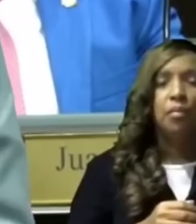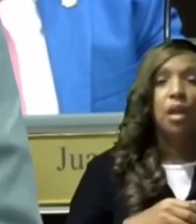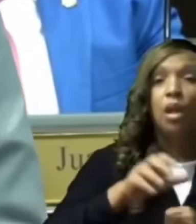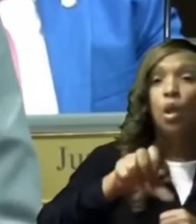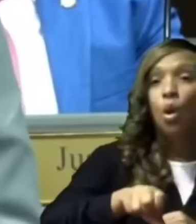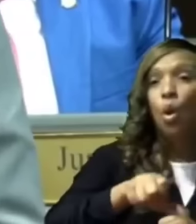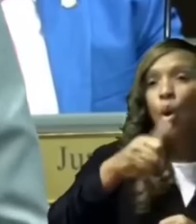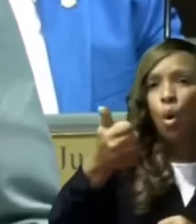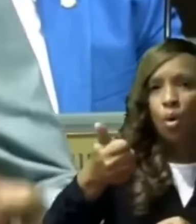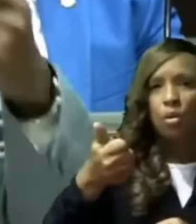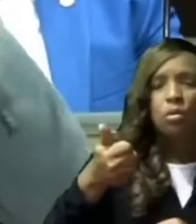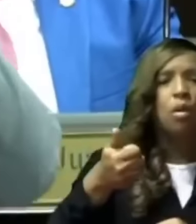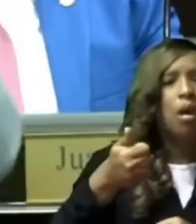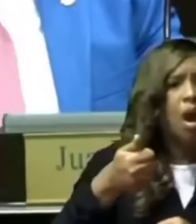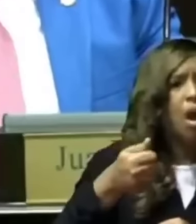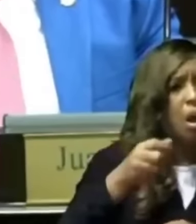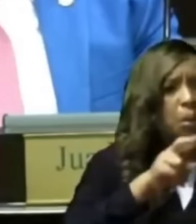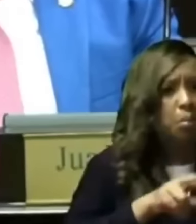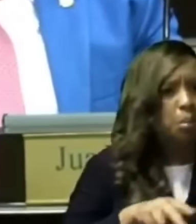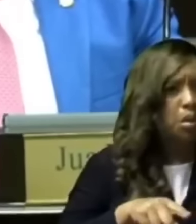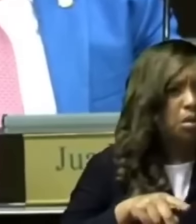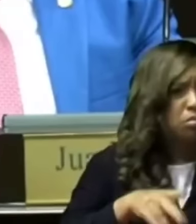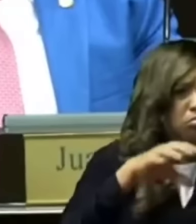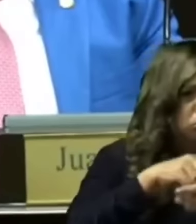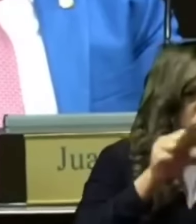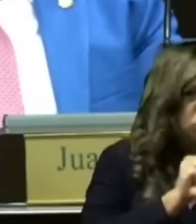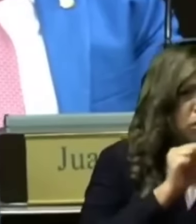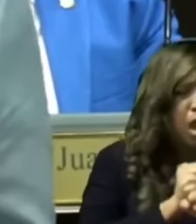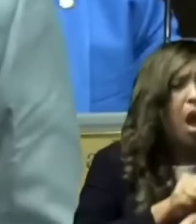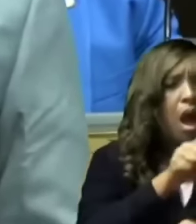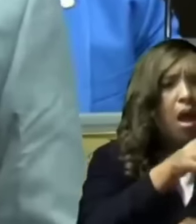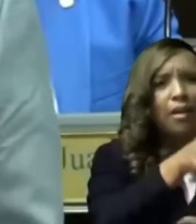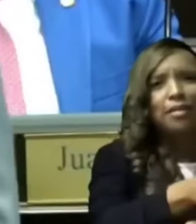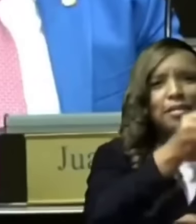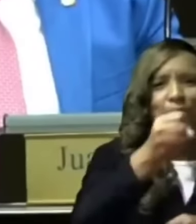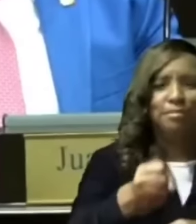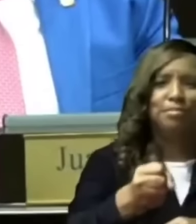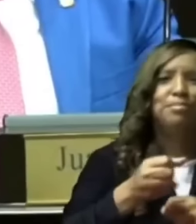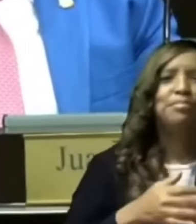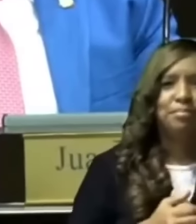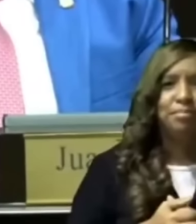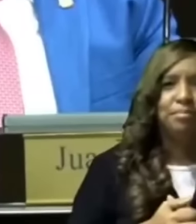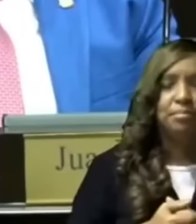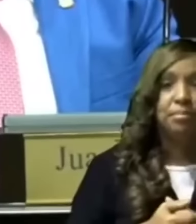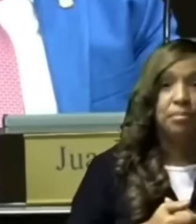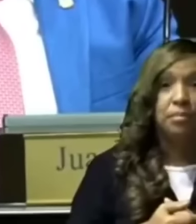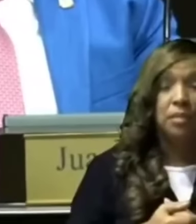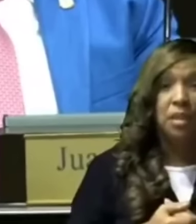Eso es correcto. Como plantea el presidente de la República, eso sí es verdad que es peligroso. Y ojo con esto.